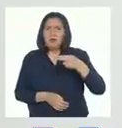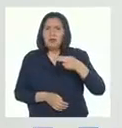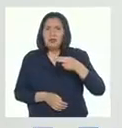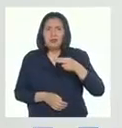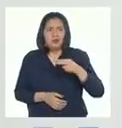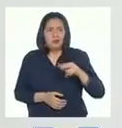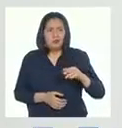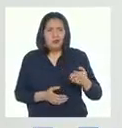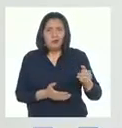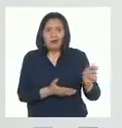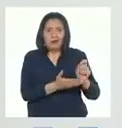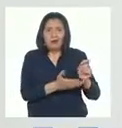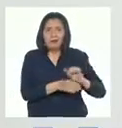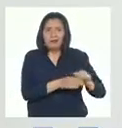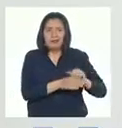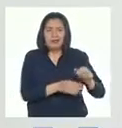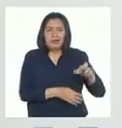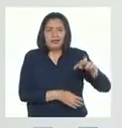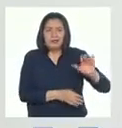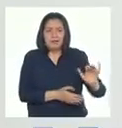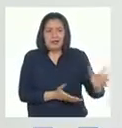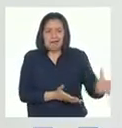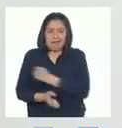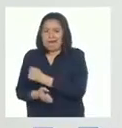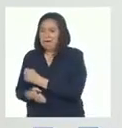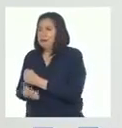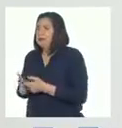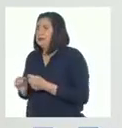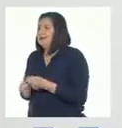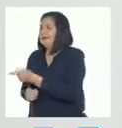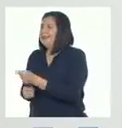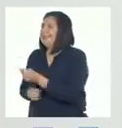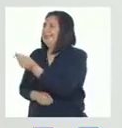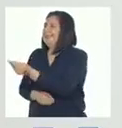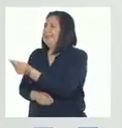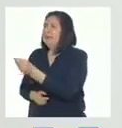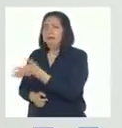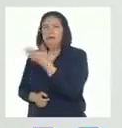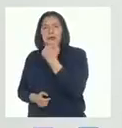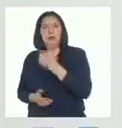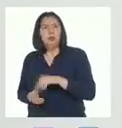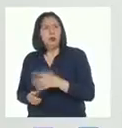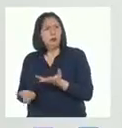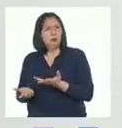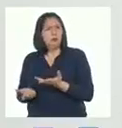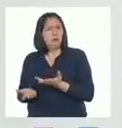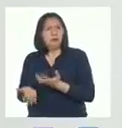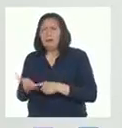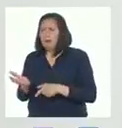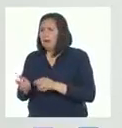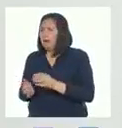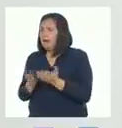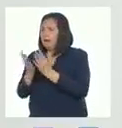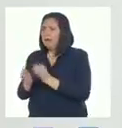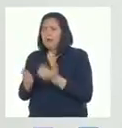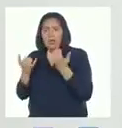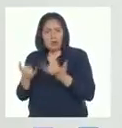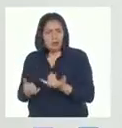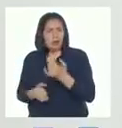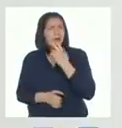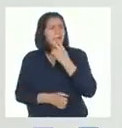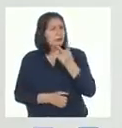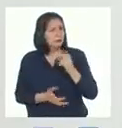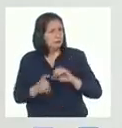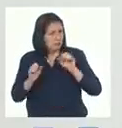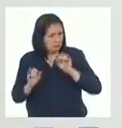roba el ejercicio de los peces de Paco y este es elegido como el mejor estudiante por el ejercicio que presentó. Ahora